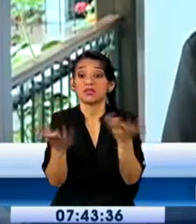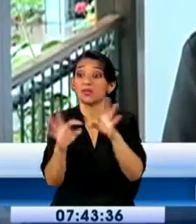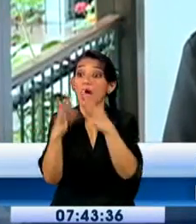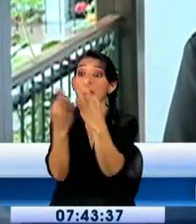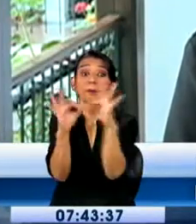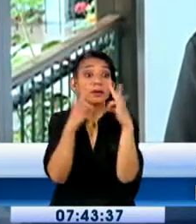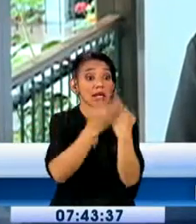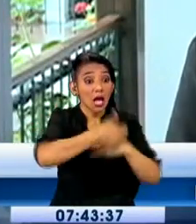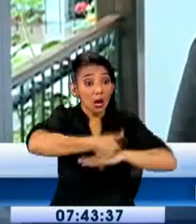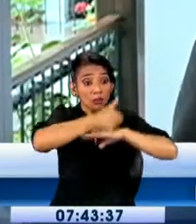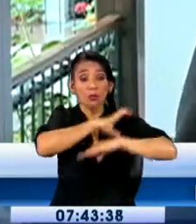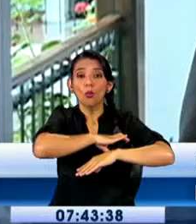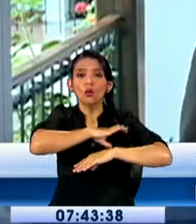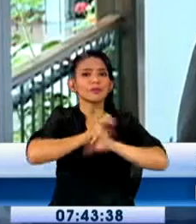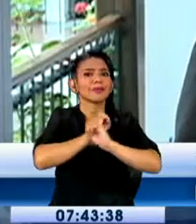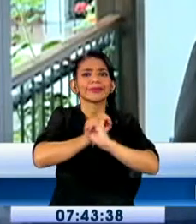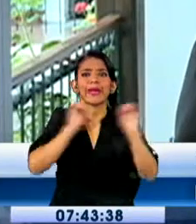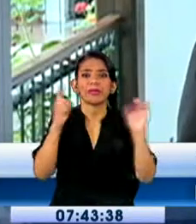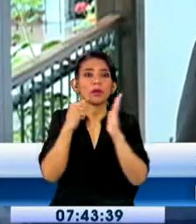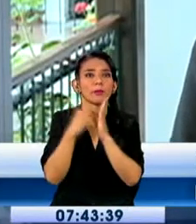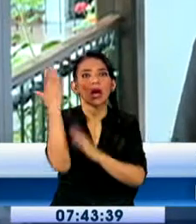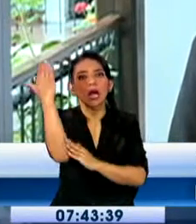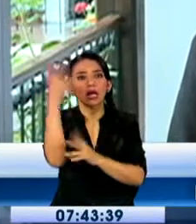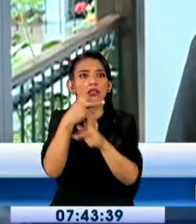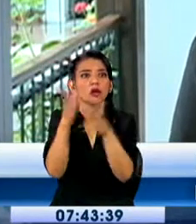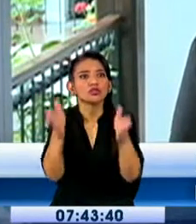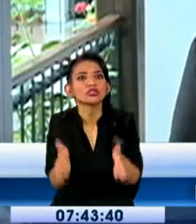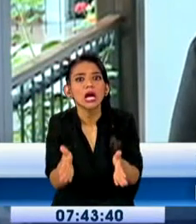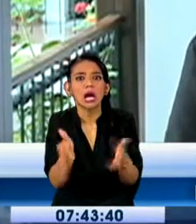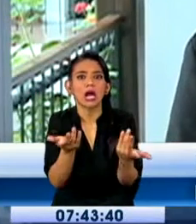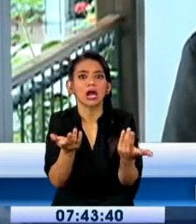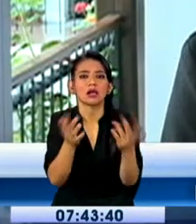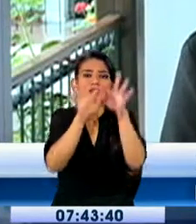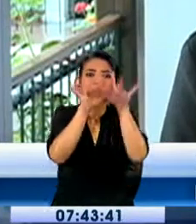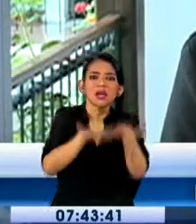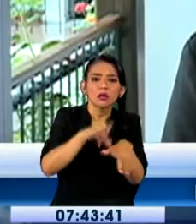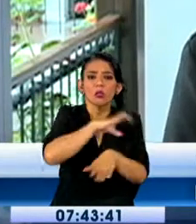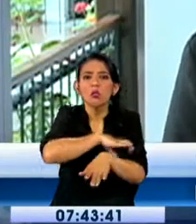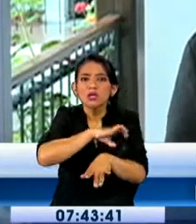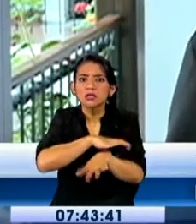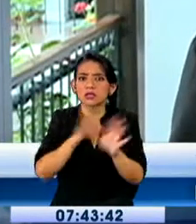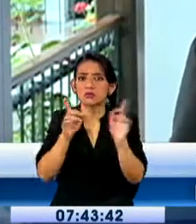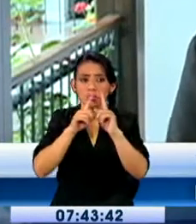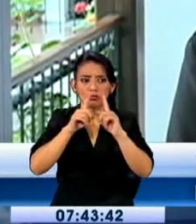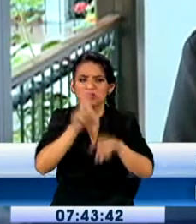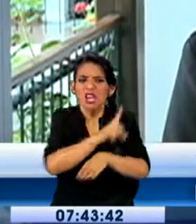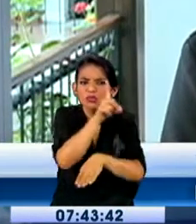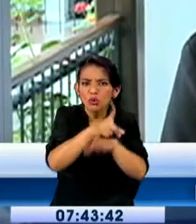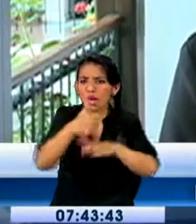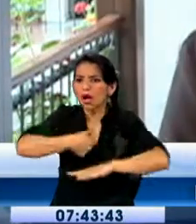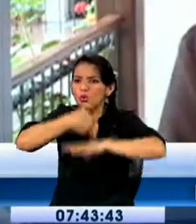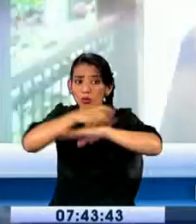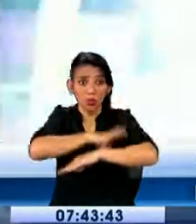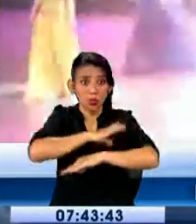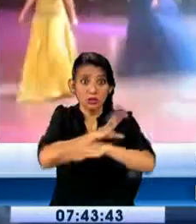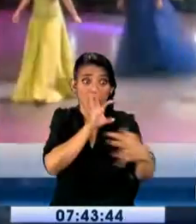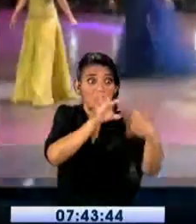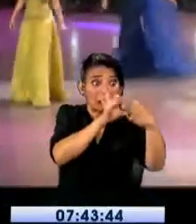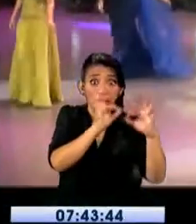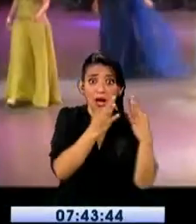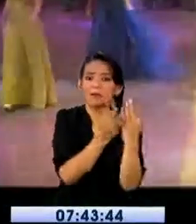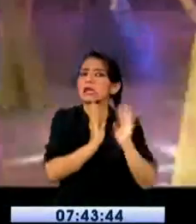con autoridades del municipio, sea este alcalde, concejales, secretarios municipales, directores, autoridades de libre remoción.